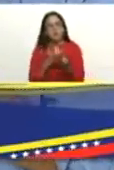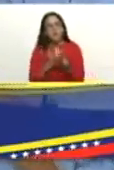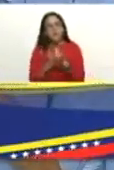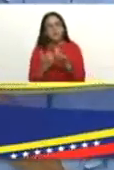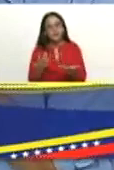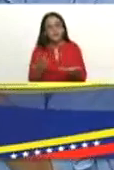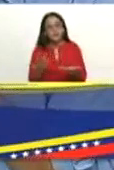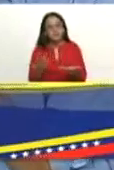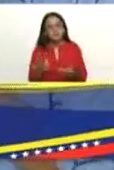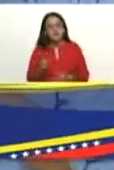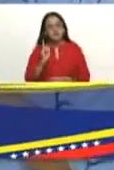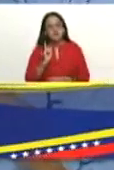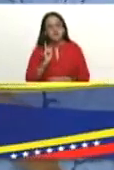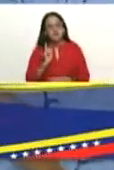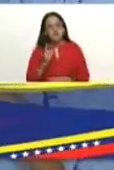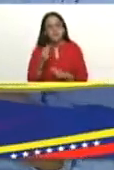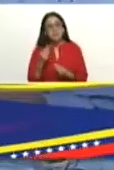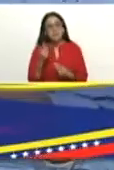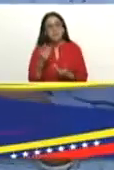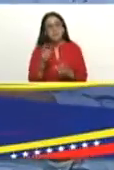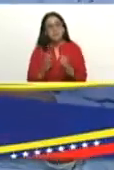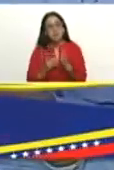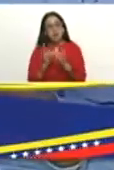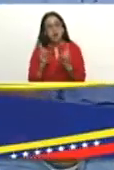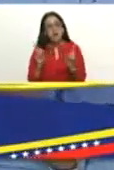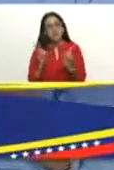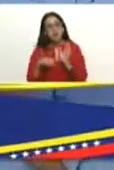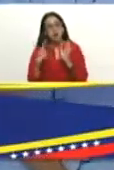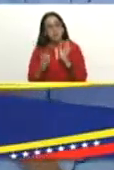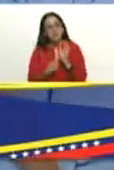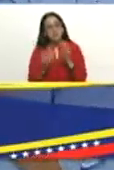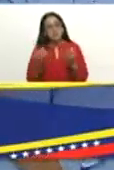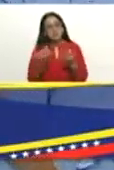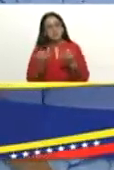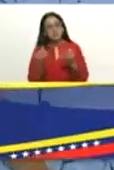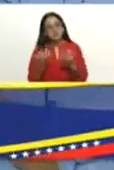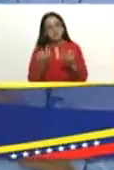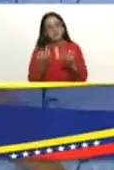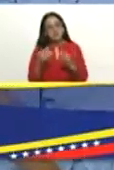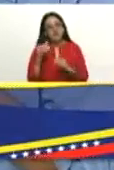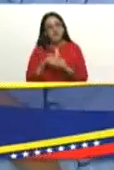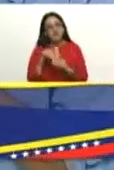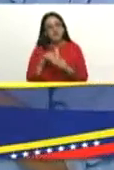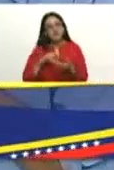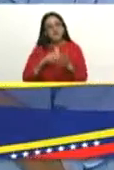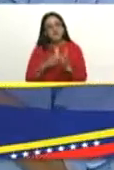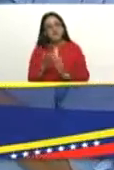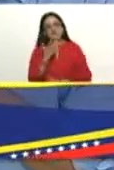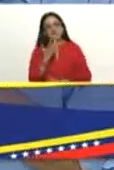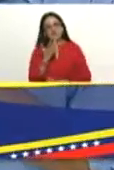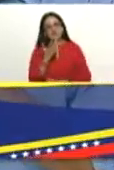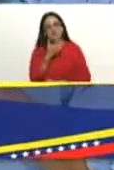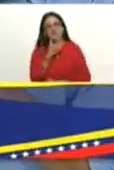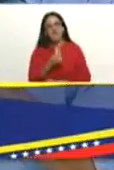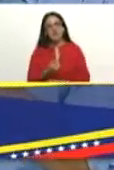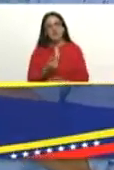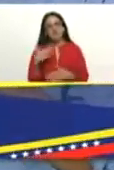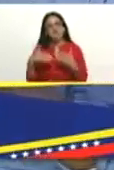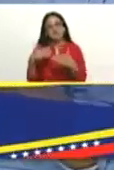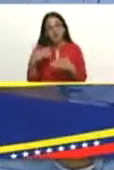decir, tenemos que, para que esa democracia plena con la que soñamos sea real, el votar tiene que ser sencillo, tiene que ser fácil. Así que hemos venido